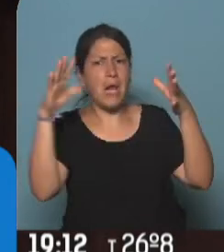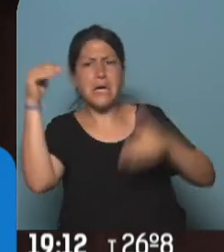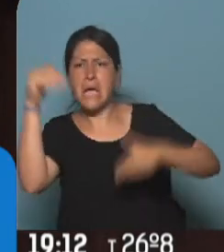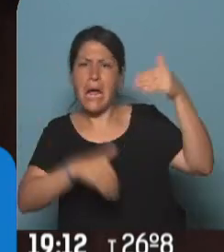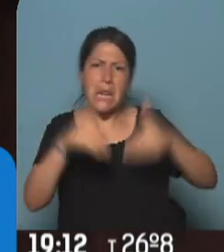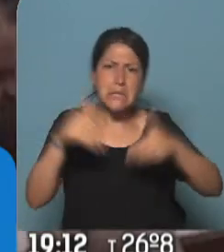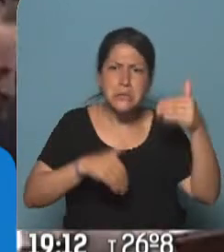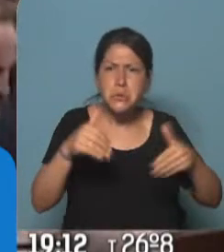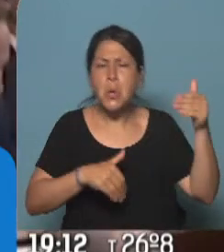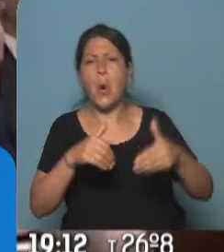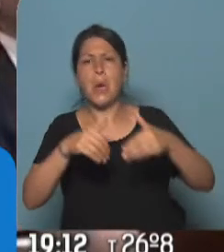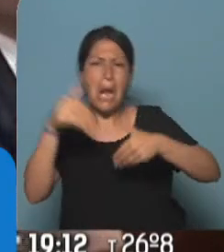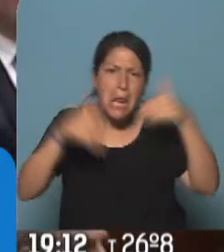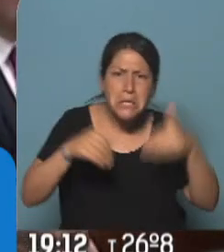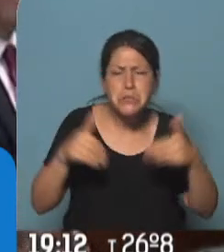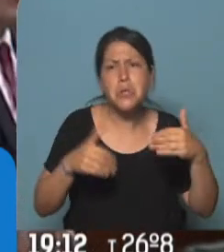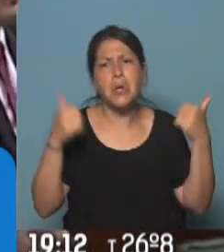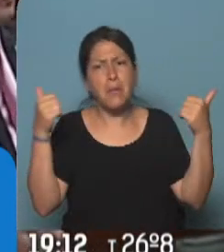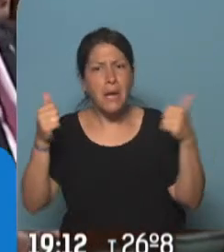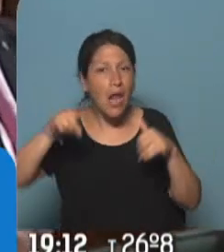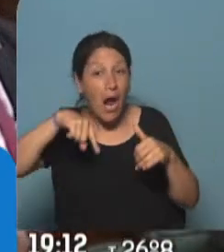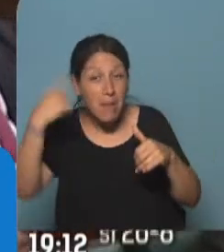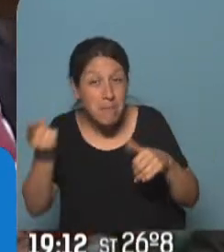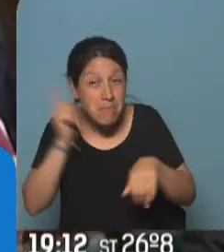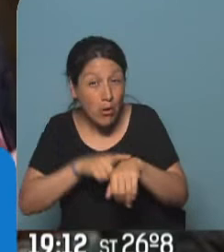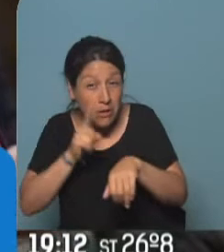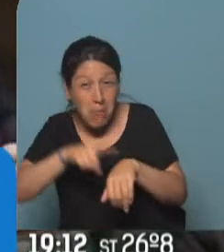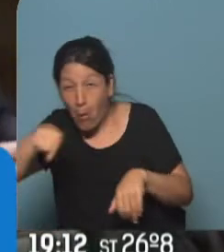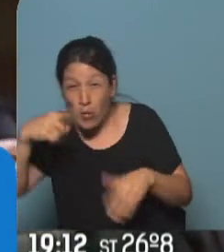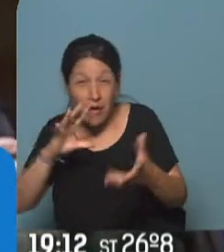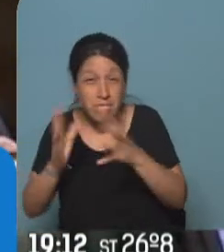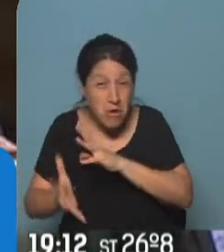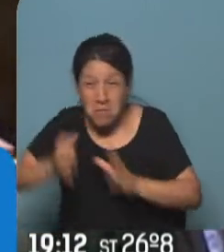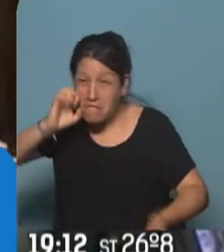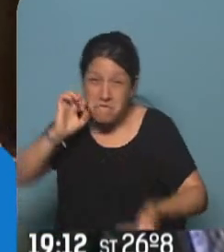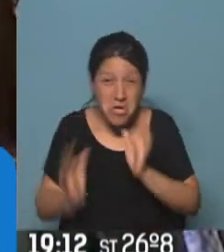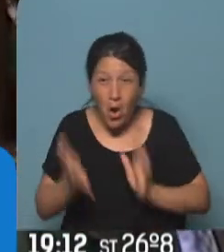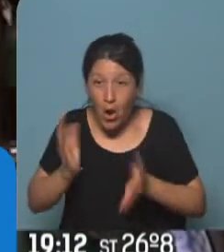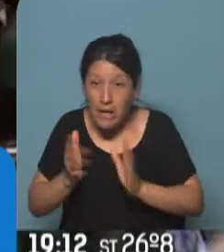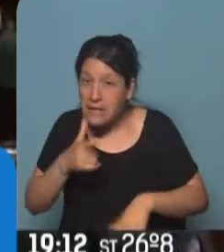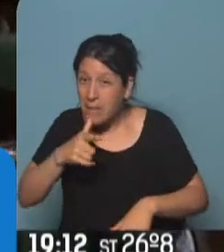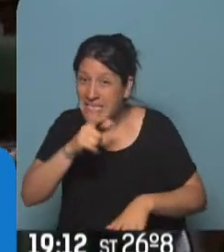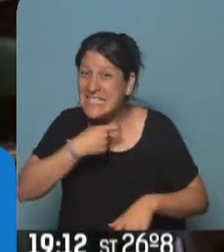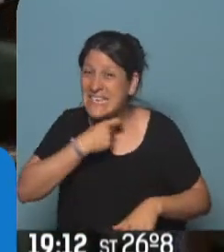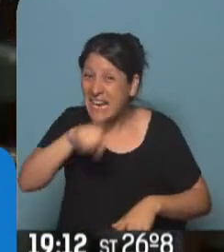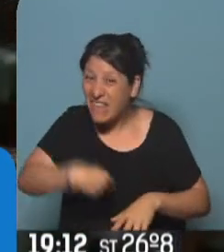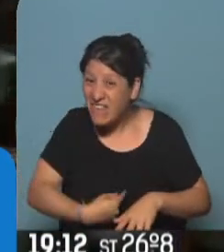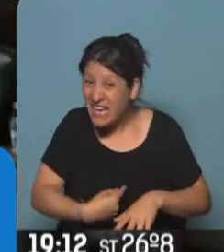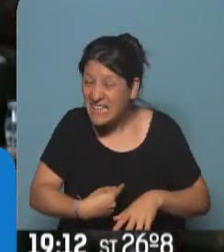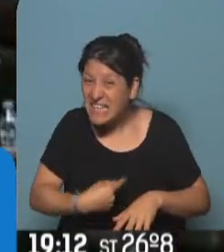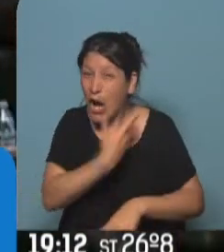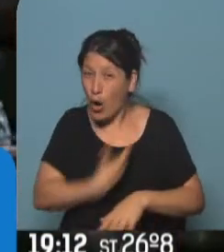elecciones elecciones y por otro lado de manera violenta y con artimañas van a derrocar a un gobierno electo